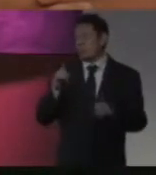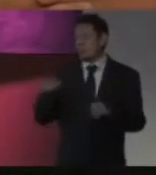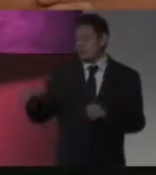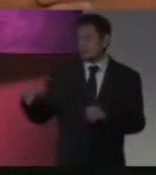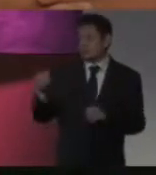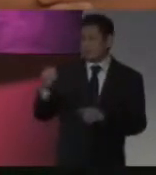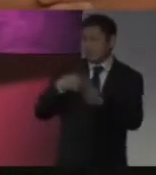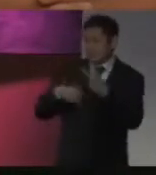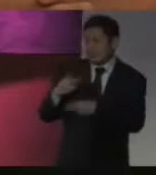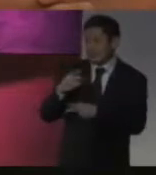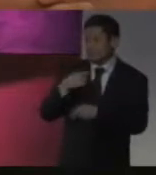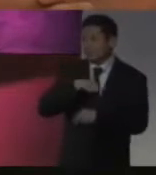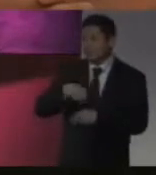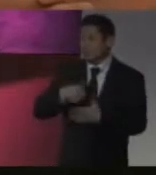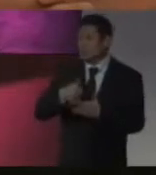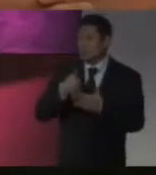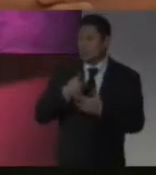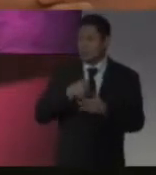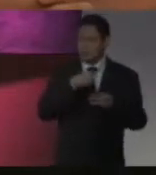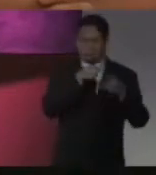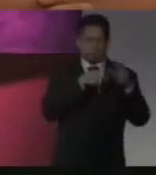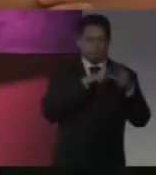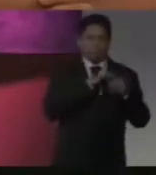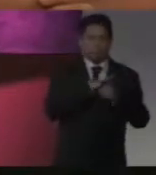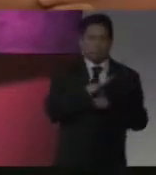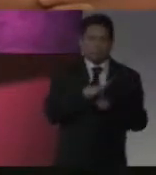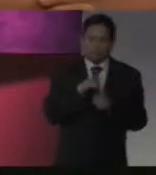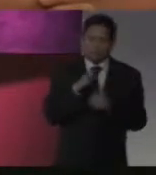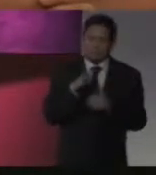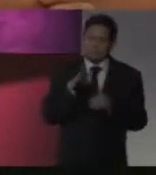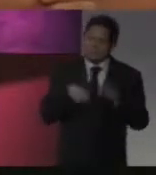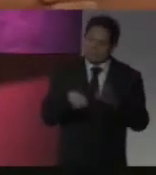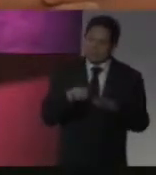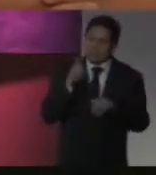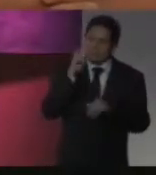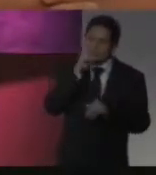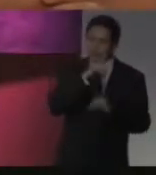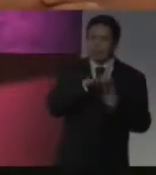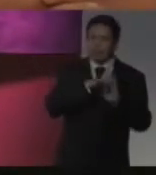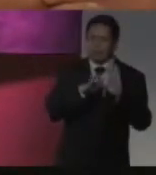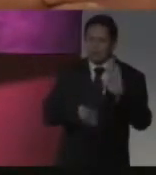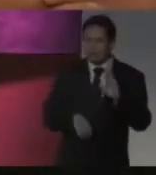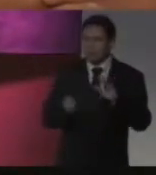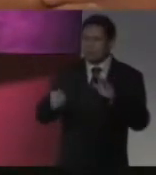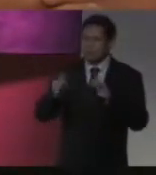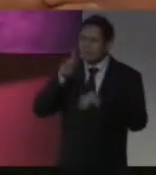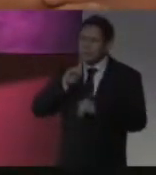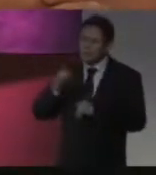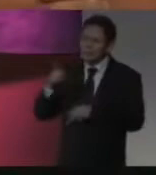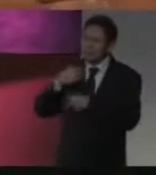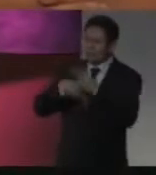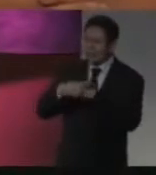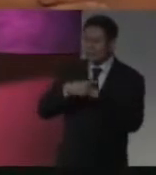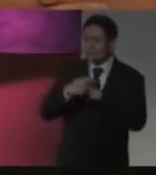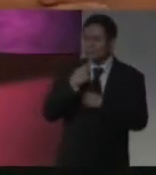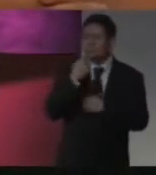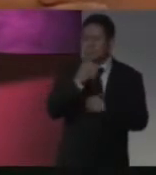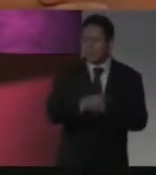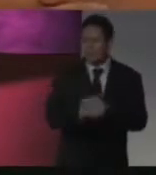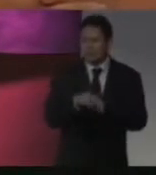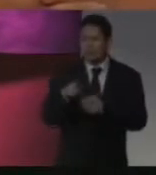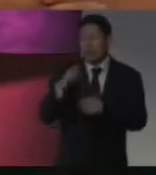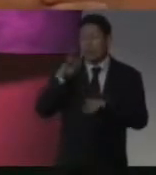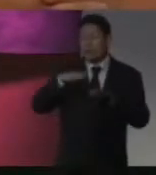fuertes en el Centro de Derechos. Uno de ellos es el tiempo que lleva cada caso, porque